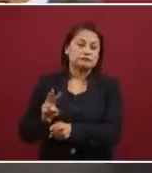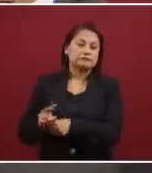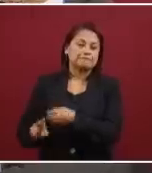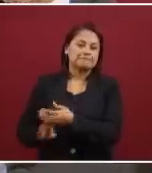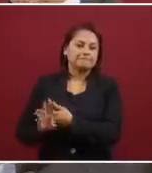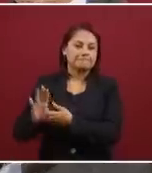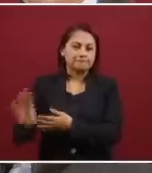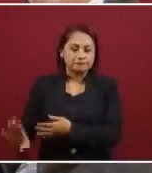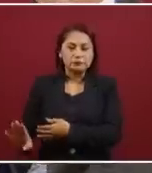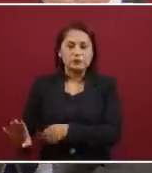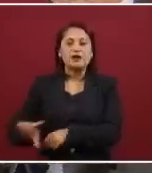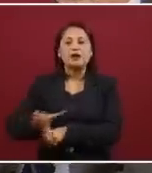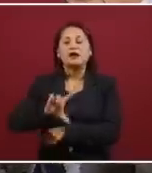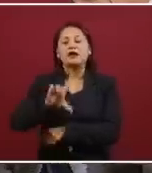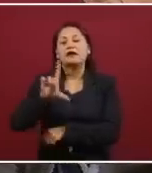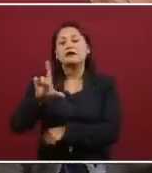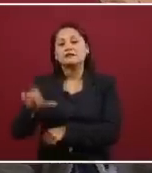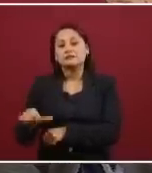a